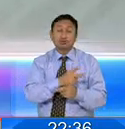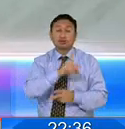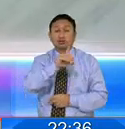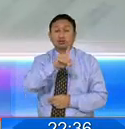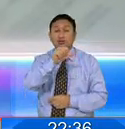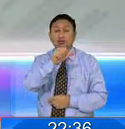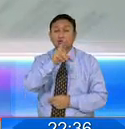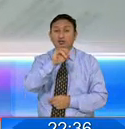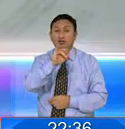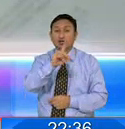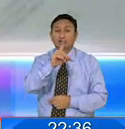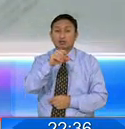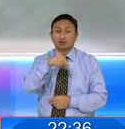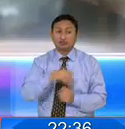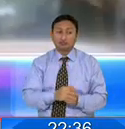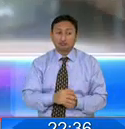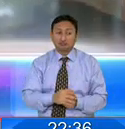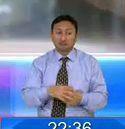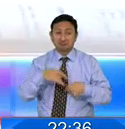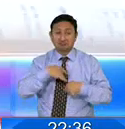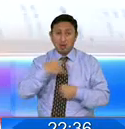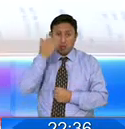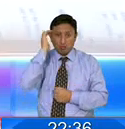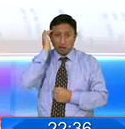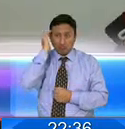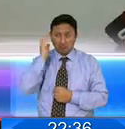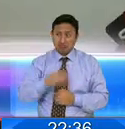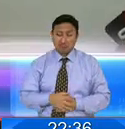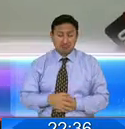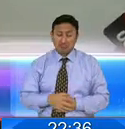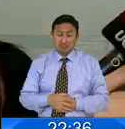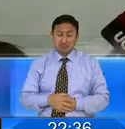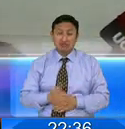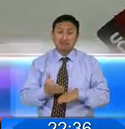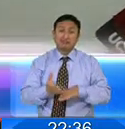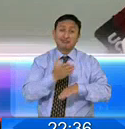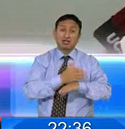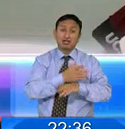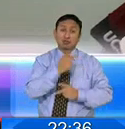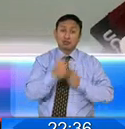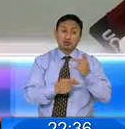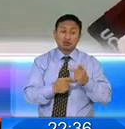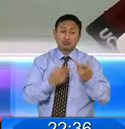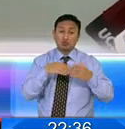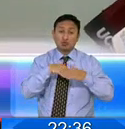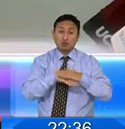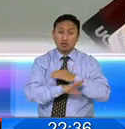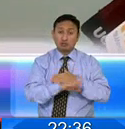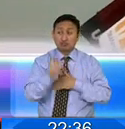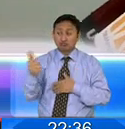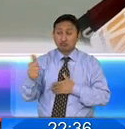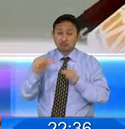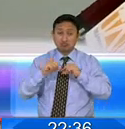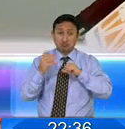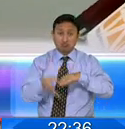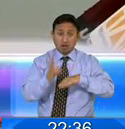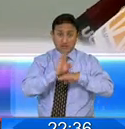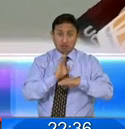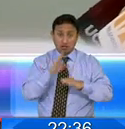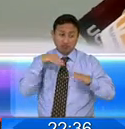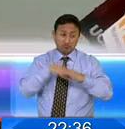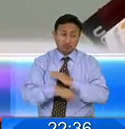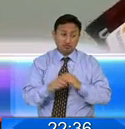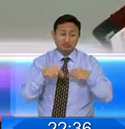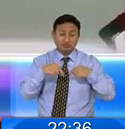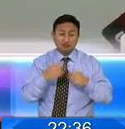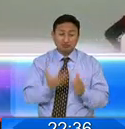Rosero dijo que es algo que no les quita el sueño. Los procesos anteriores fueron archivados en la misma Asamblea Nacional. Este